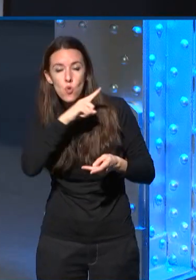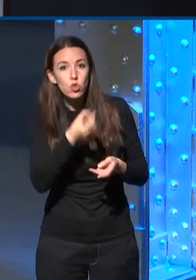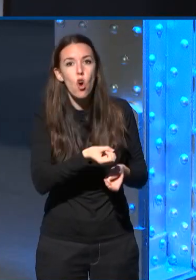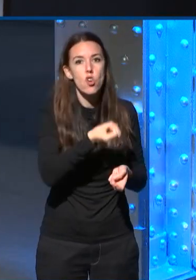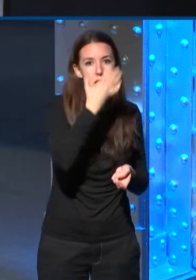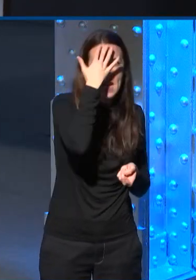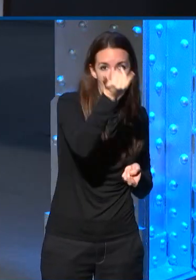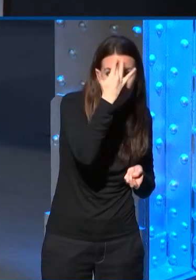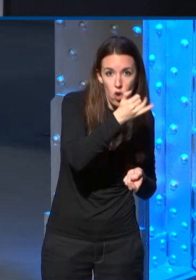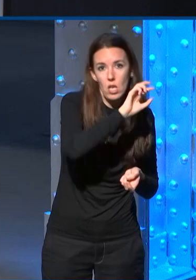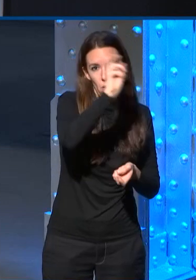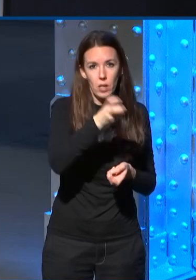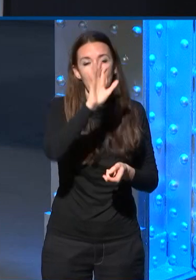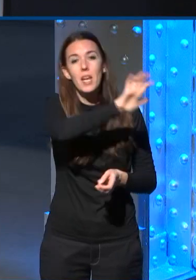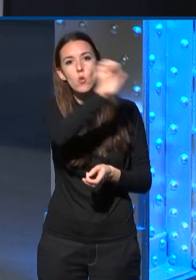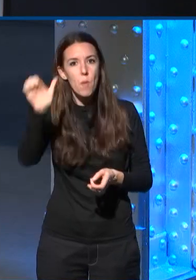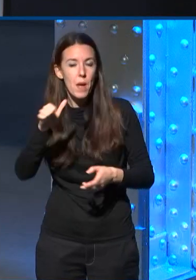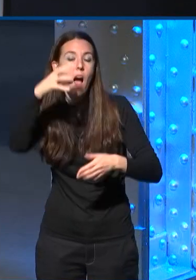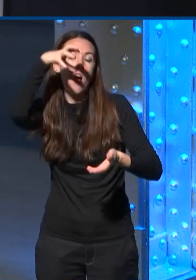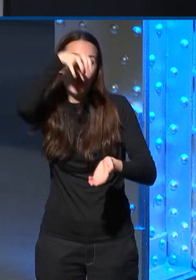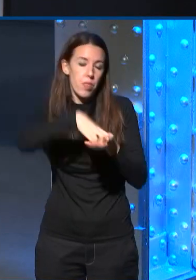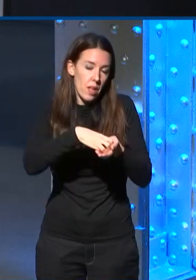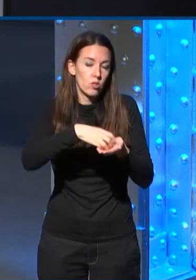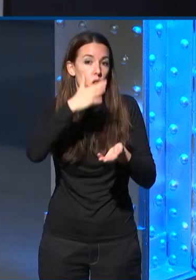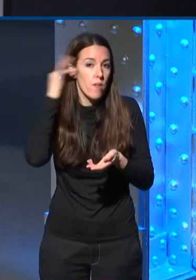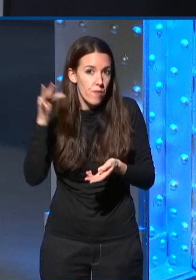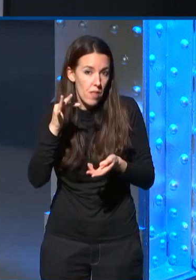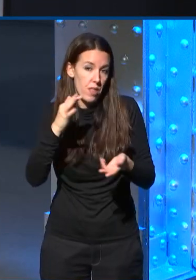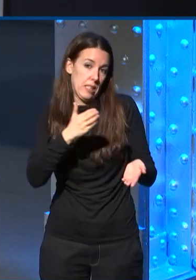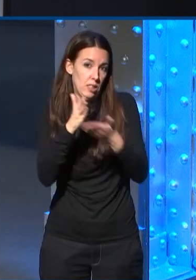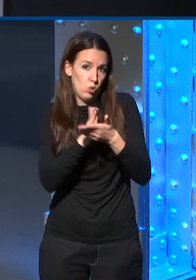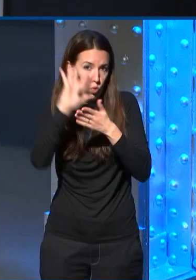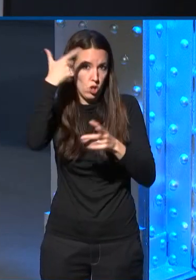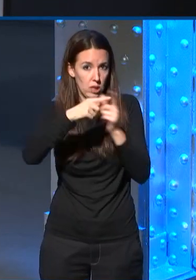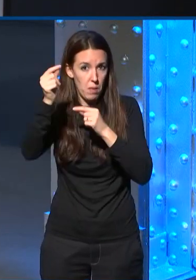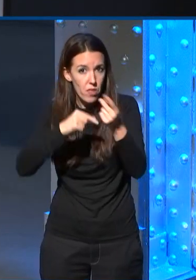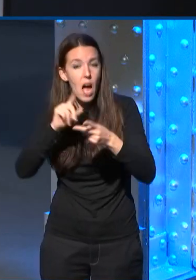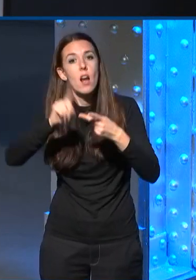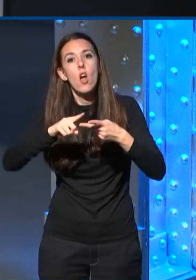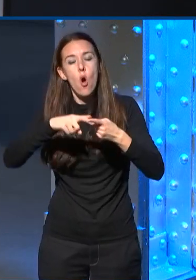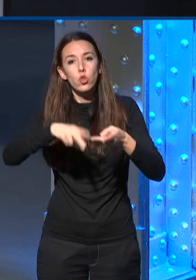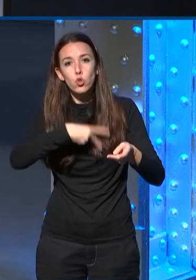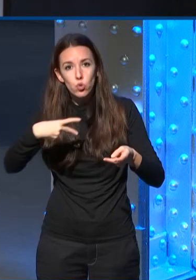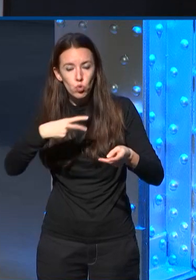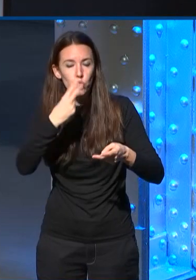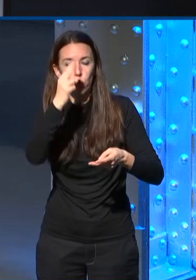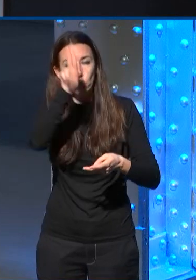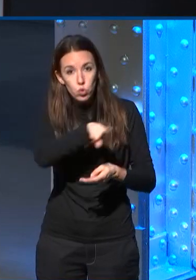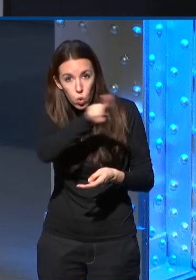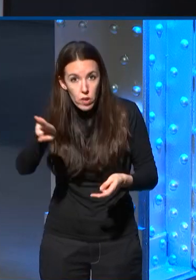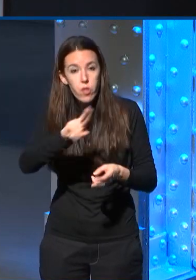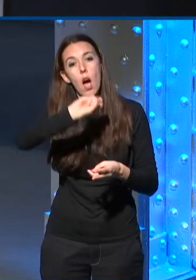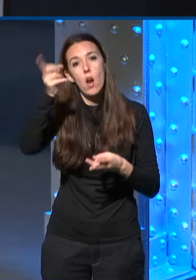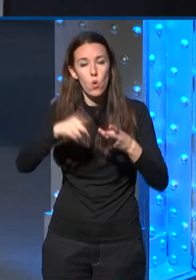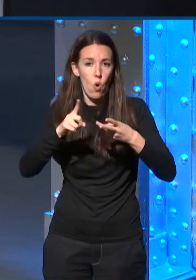son entidades europeas. Centro Nacional de Estudios Espaciales francés, DLR alemán, una institución suiza, y había una estación meteorológica que hacía el